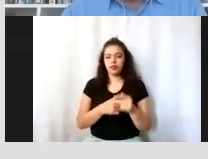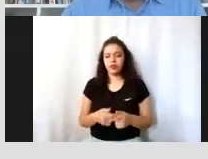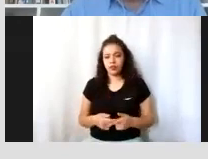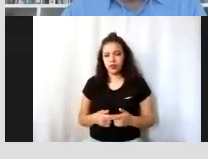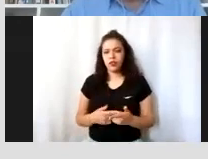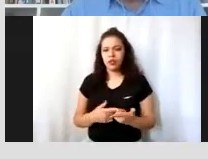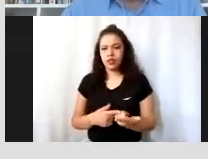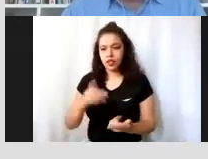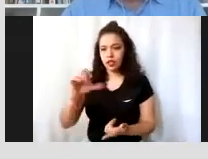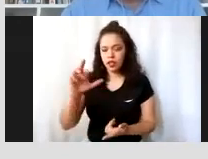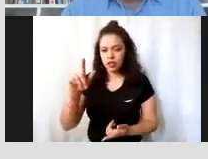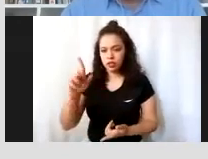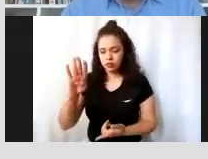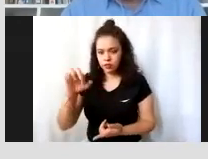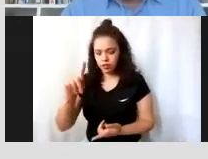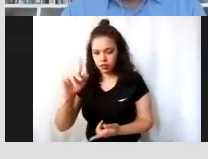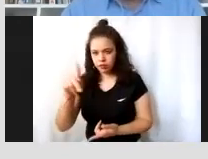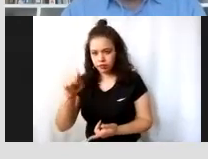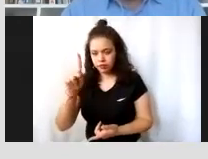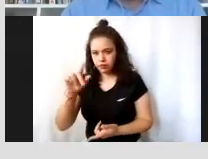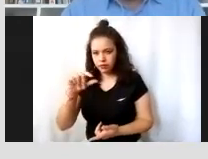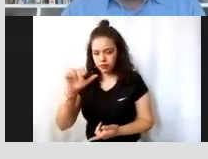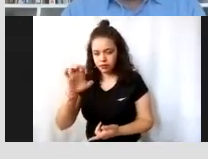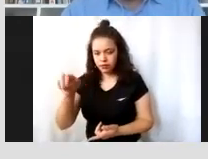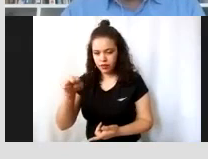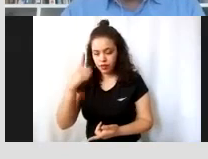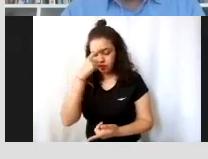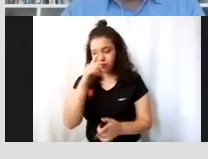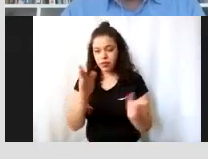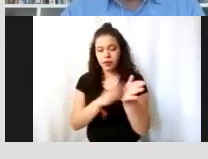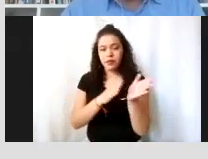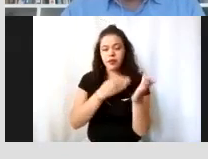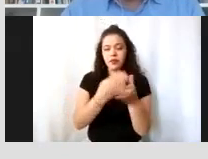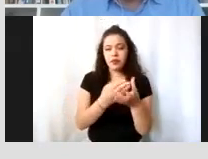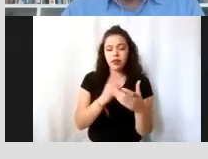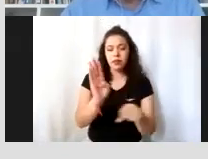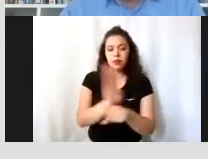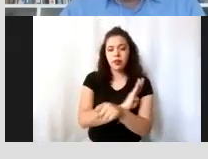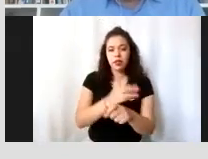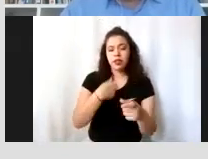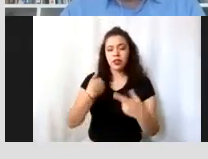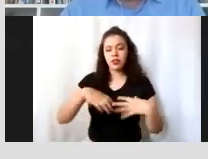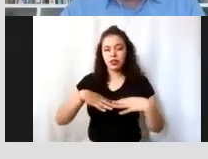dice Carlos Benito Peña Escobar. A, para abrir un expediente para que sea beneficiario de nuestra fundación. B, en caso de estado de